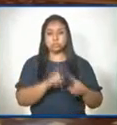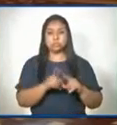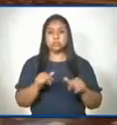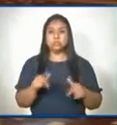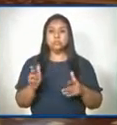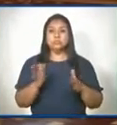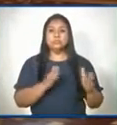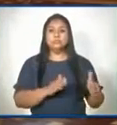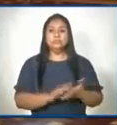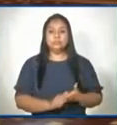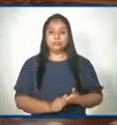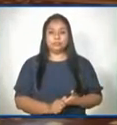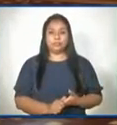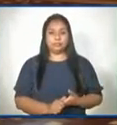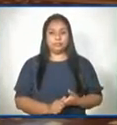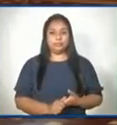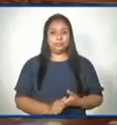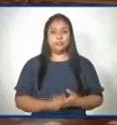más